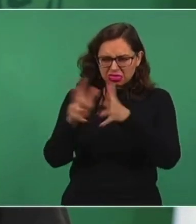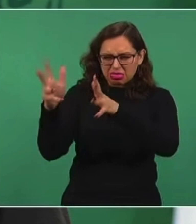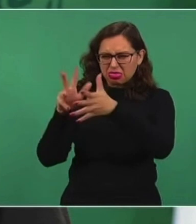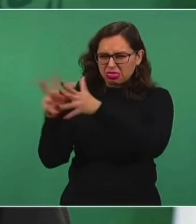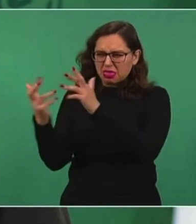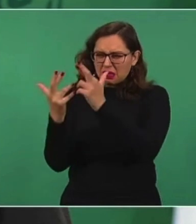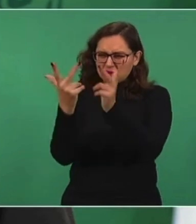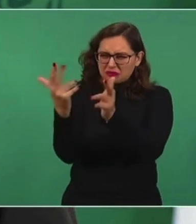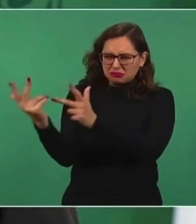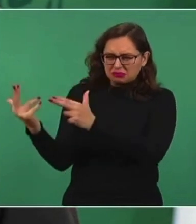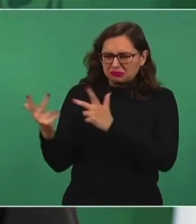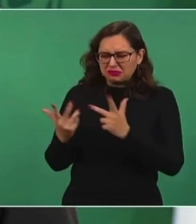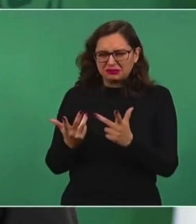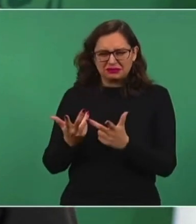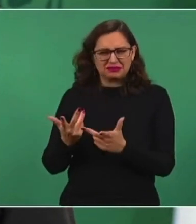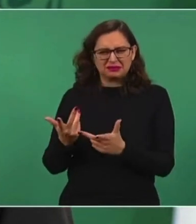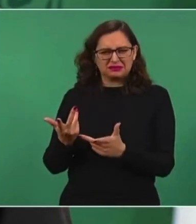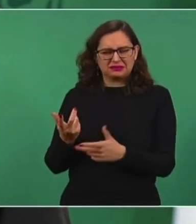Entonces,